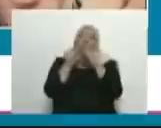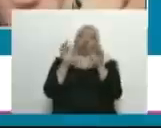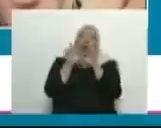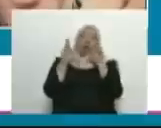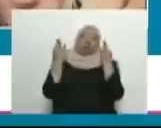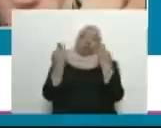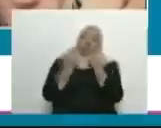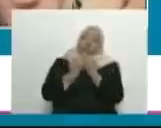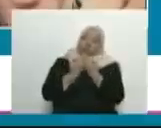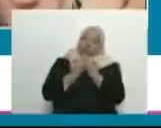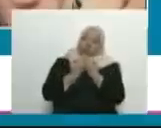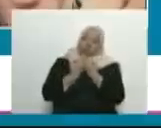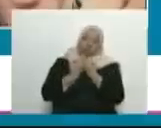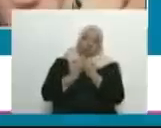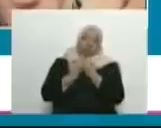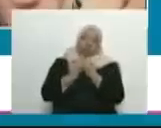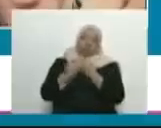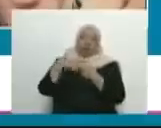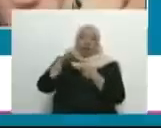familiares